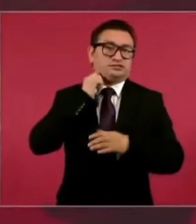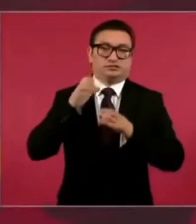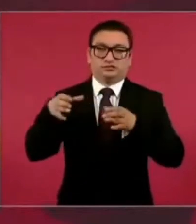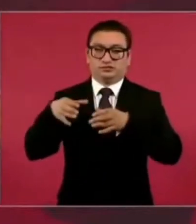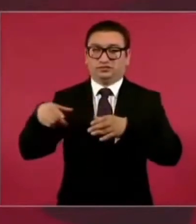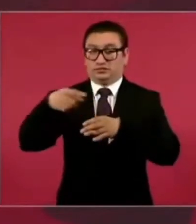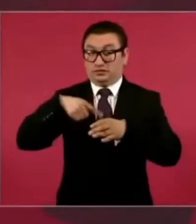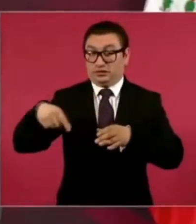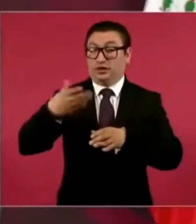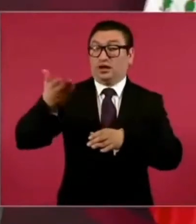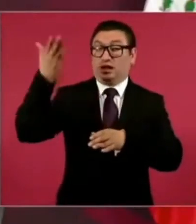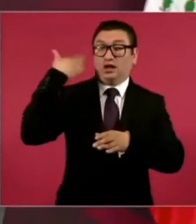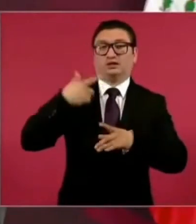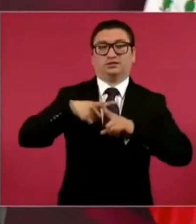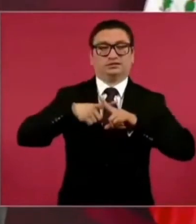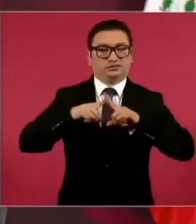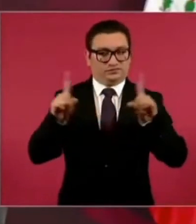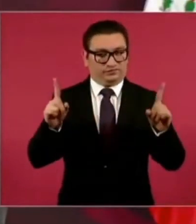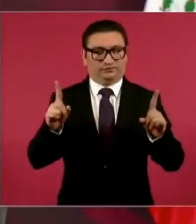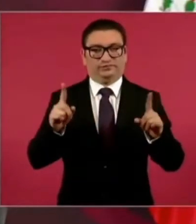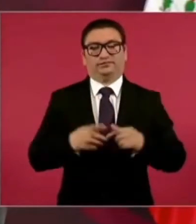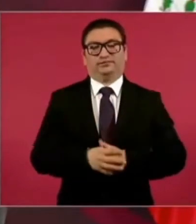era así.